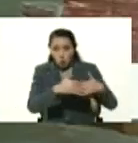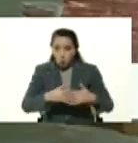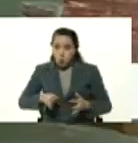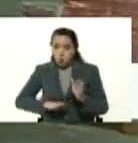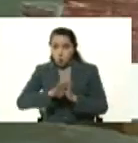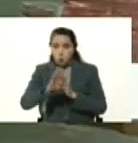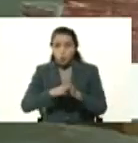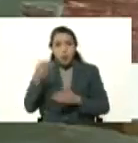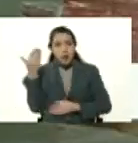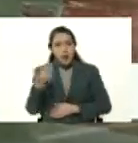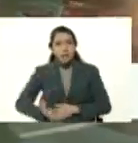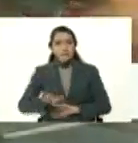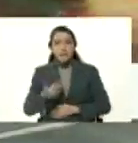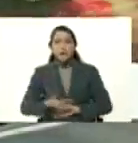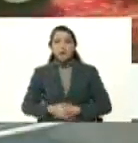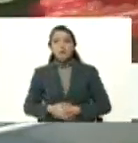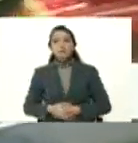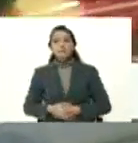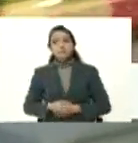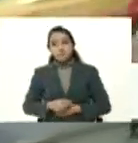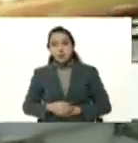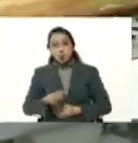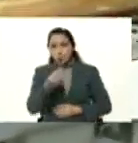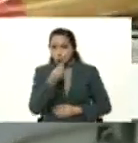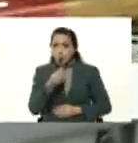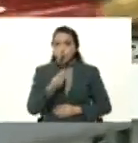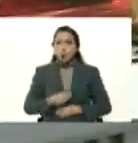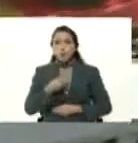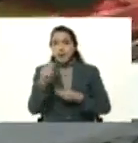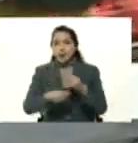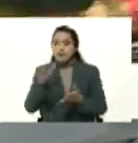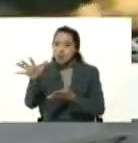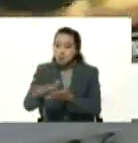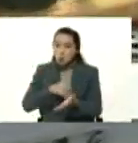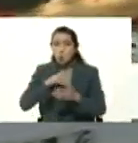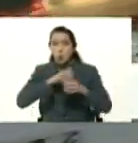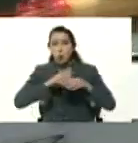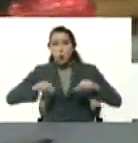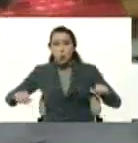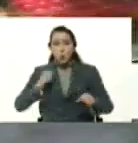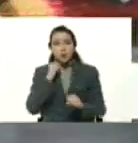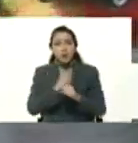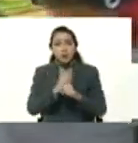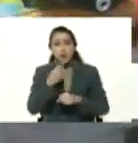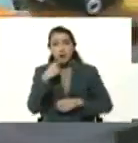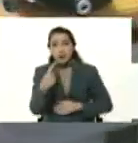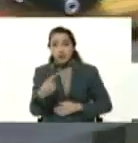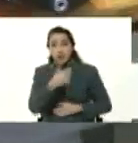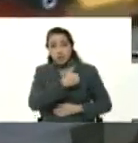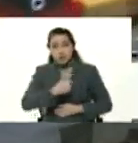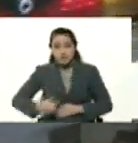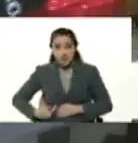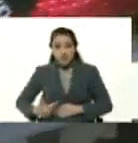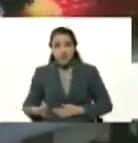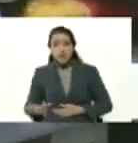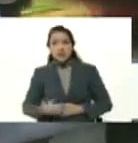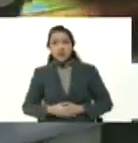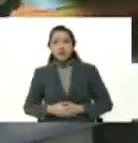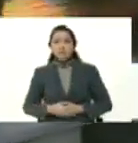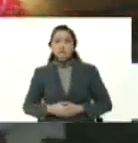la importancia que tiene este sector agroalimentario, justamente por lo que usted comenta,